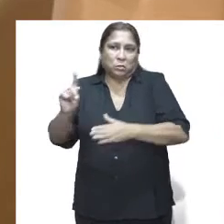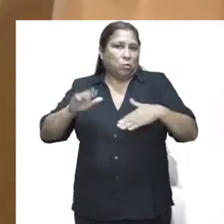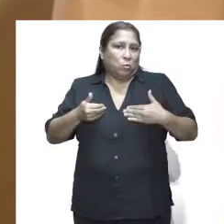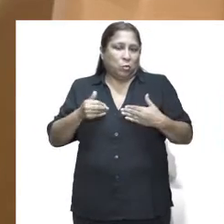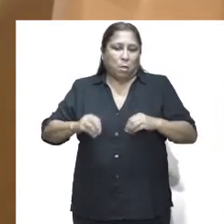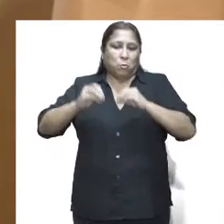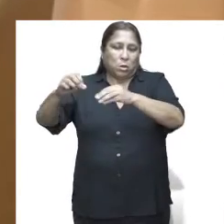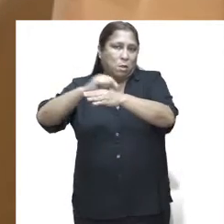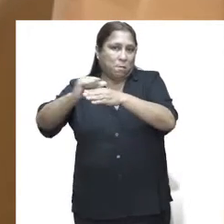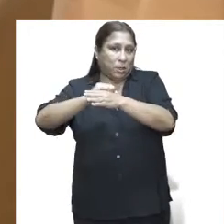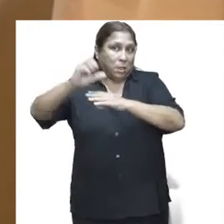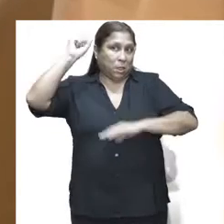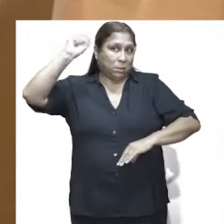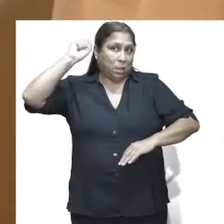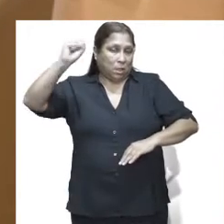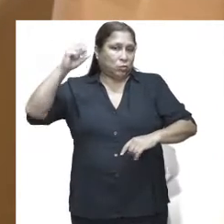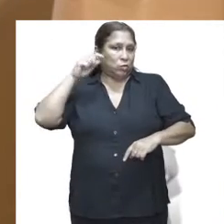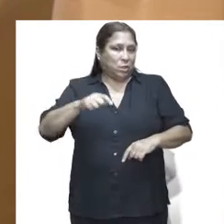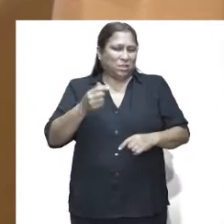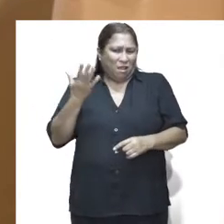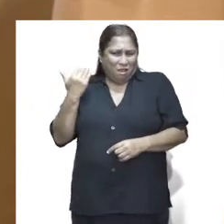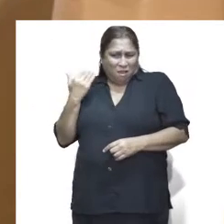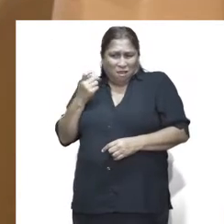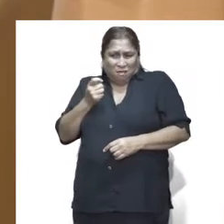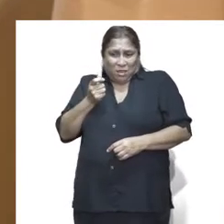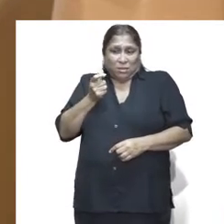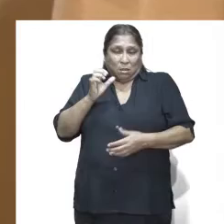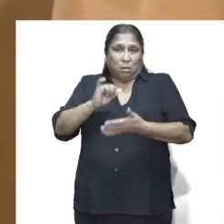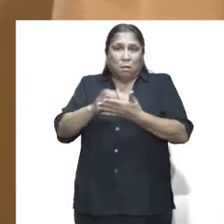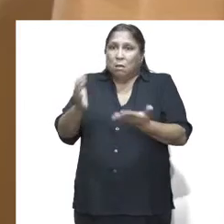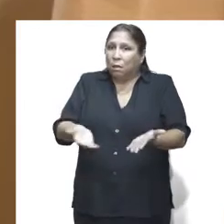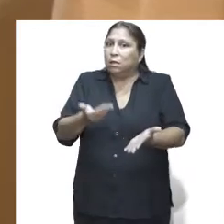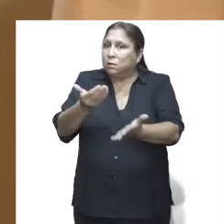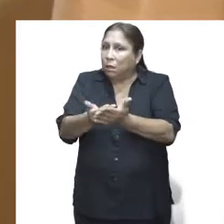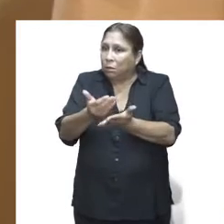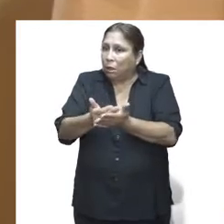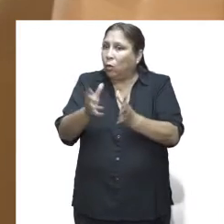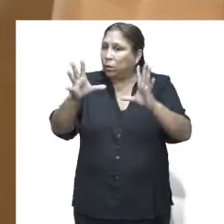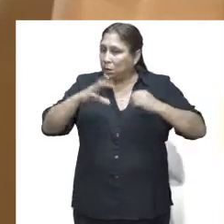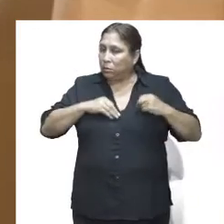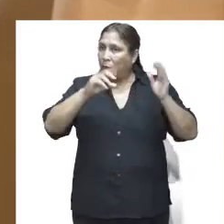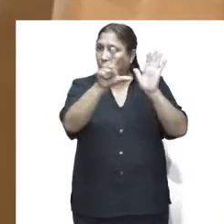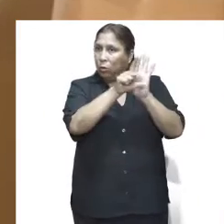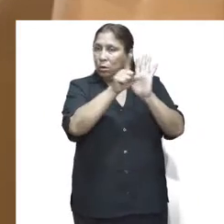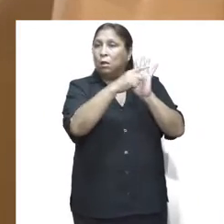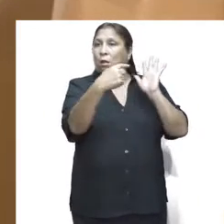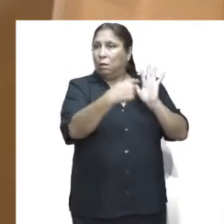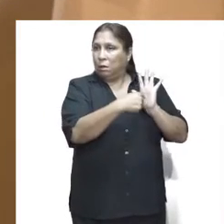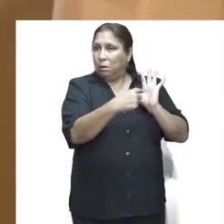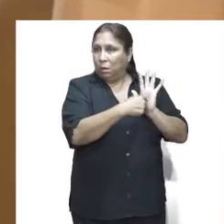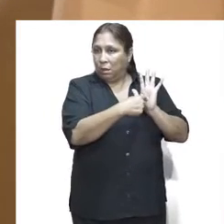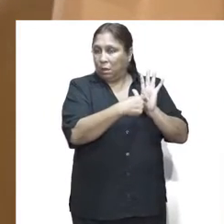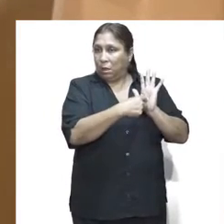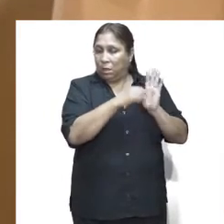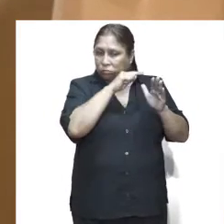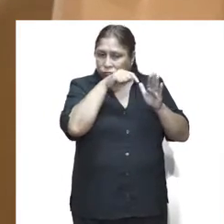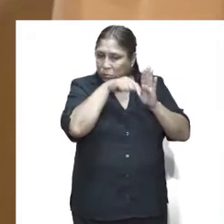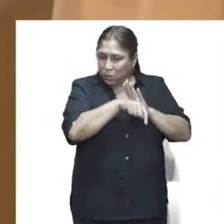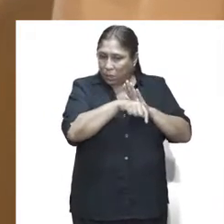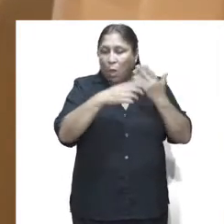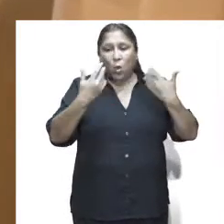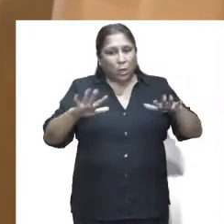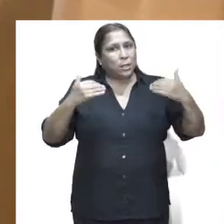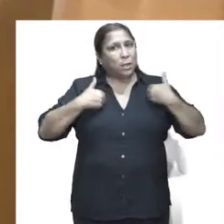ejercicio de este derecho, y ha sido de una manera muy reciente que se les ha reconocido legalmente en la legislación interna, aunque ya